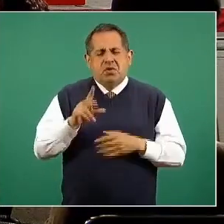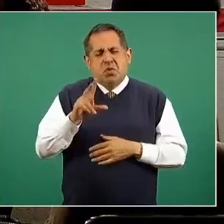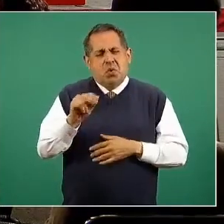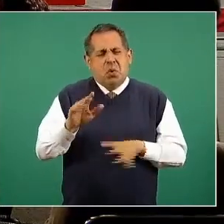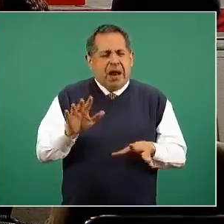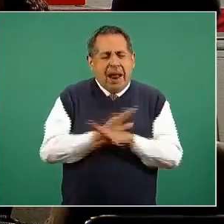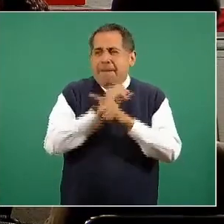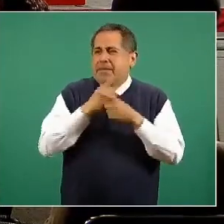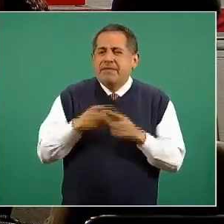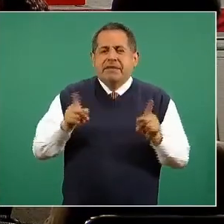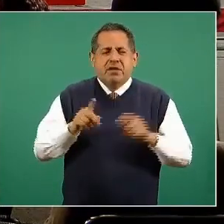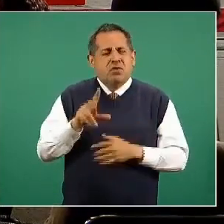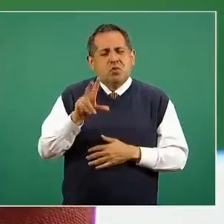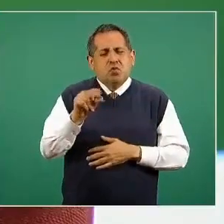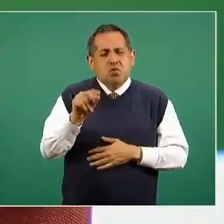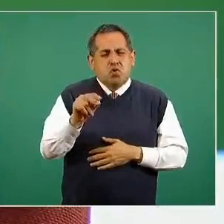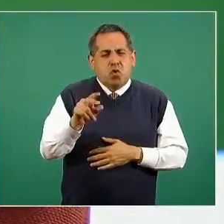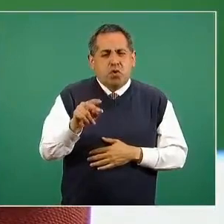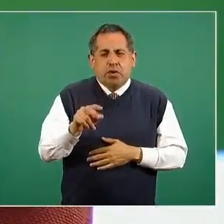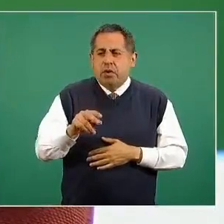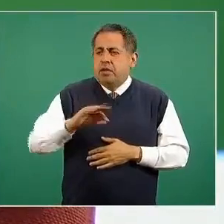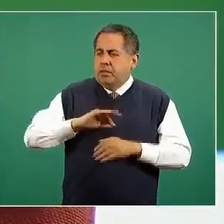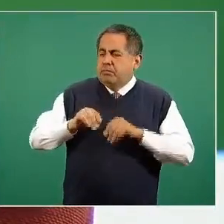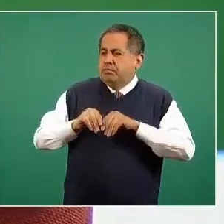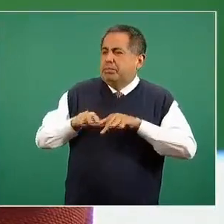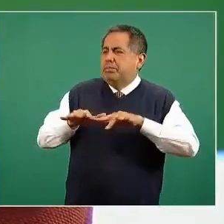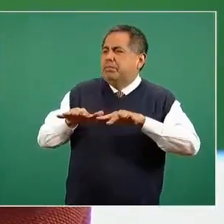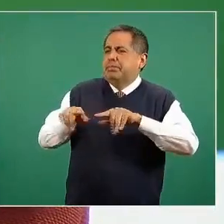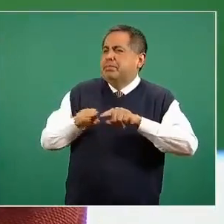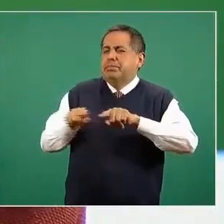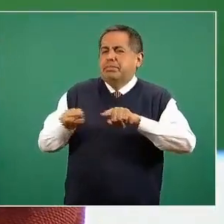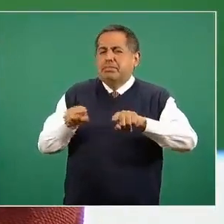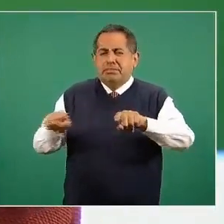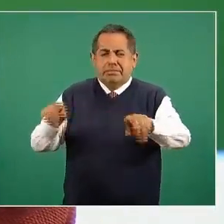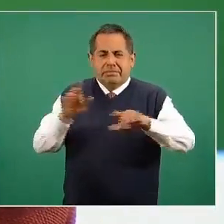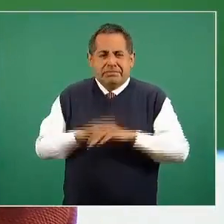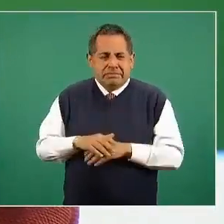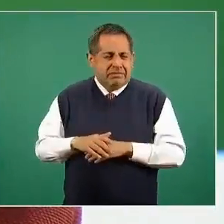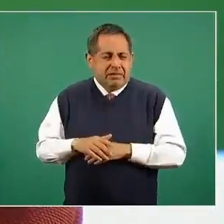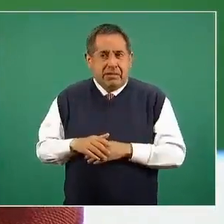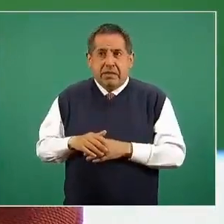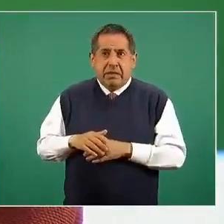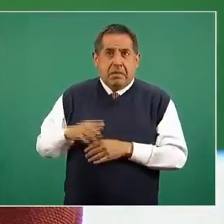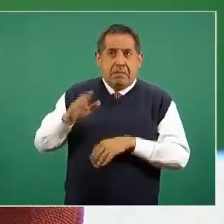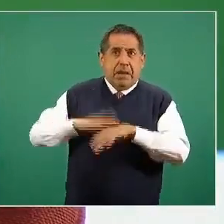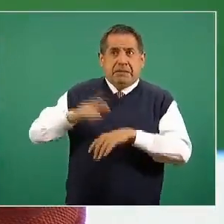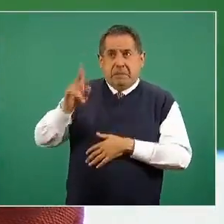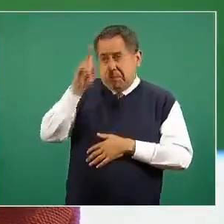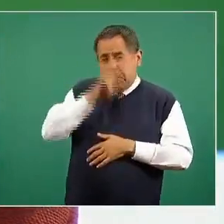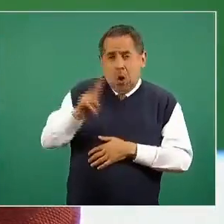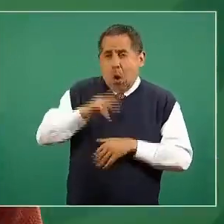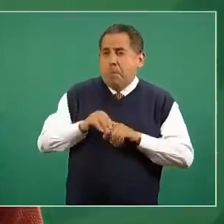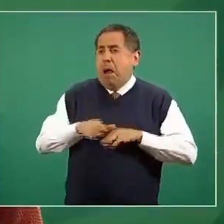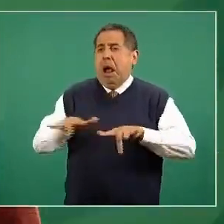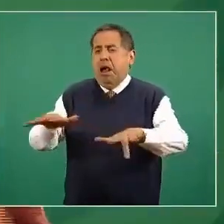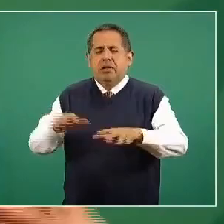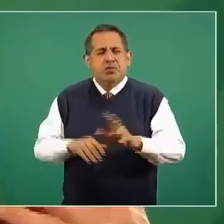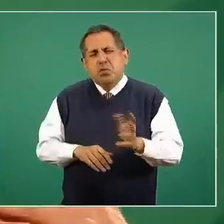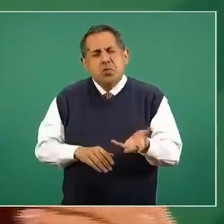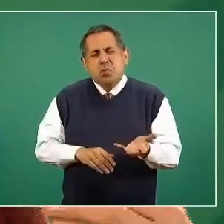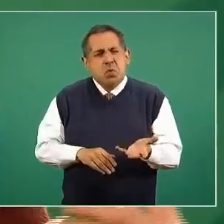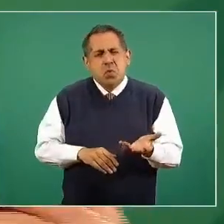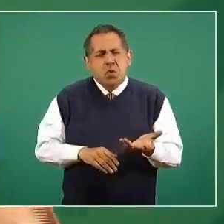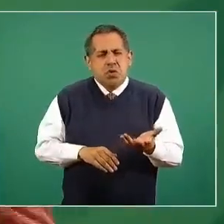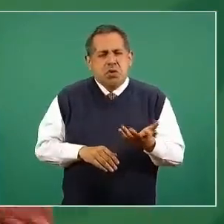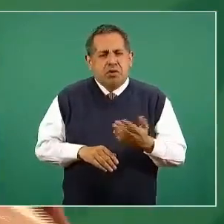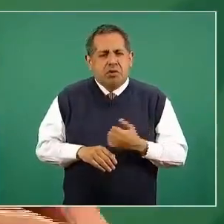es un cambio de transmisibilidad que sea extraordinariamente relevante. Es decir, no quiere decir que se propaga